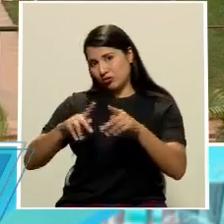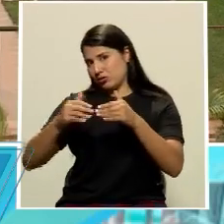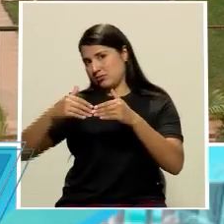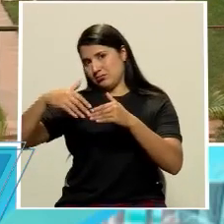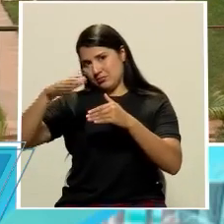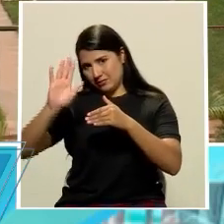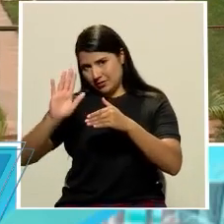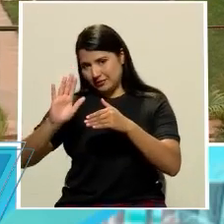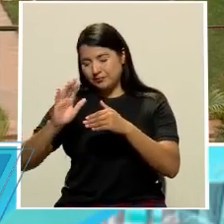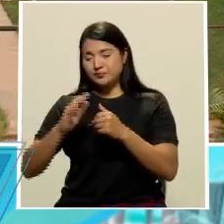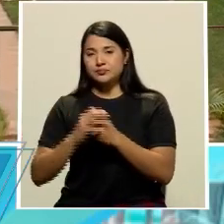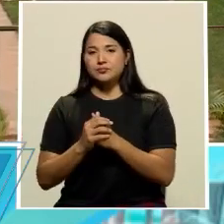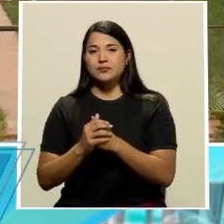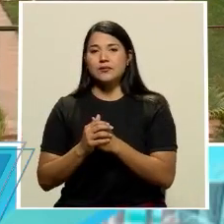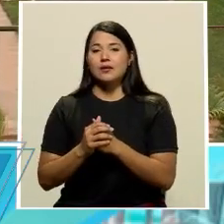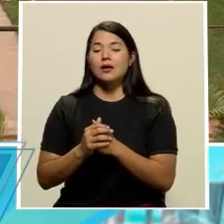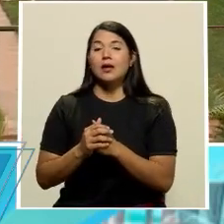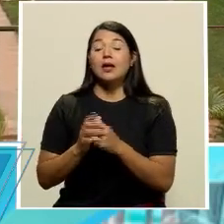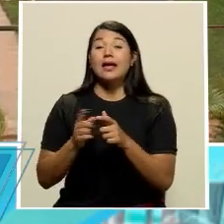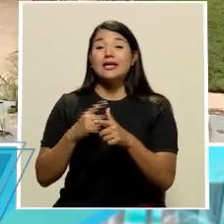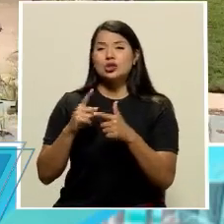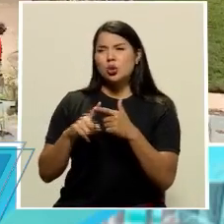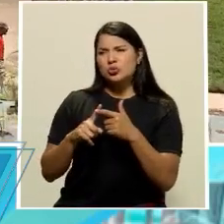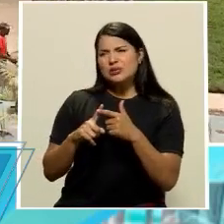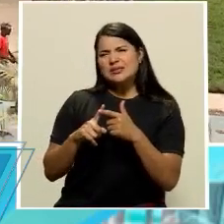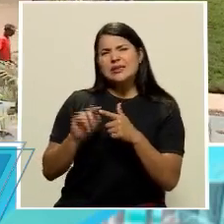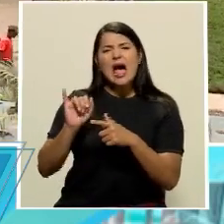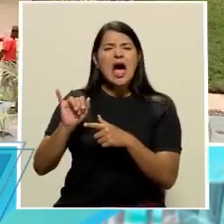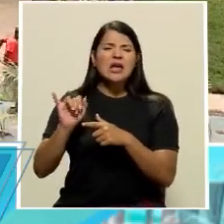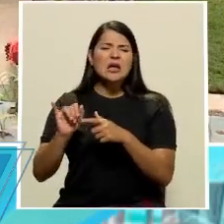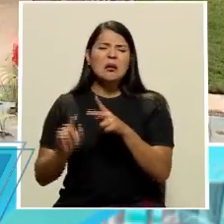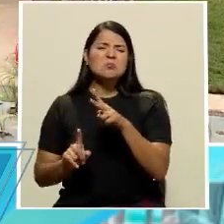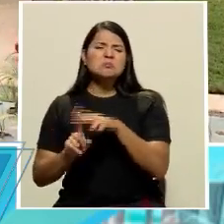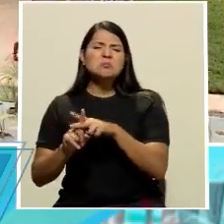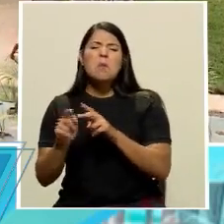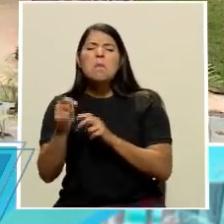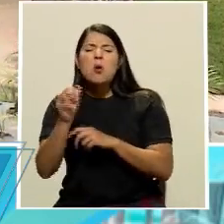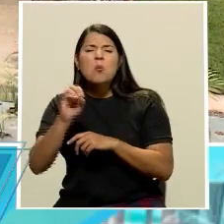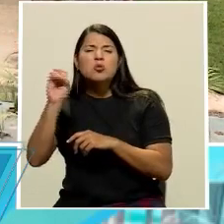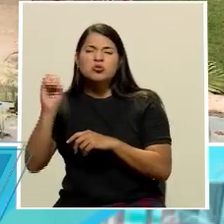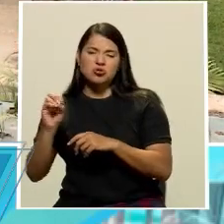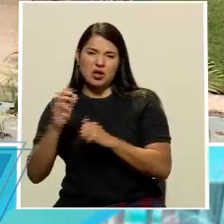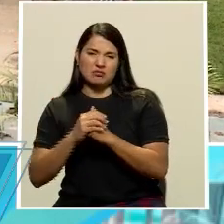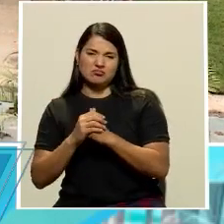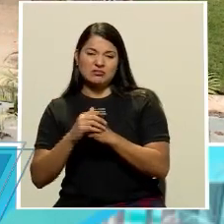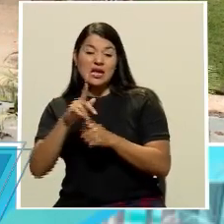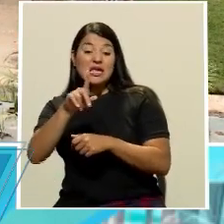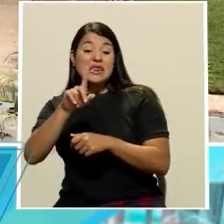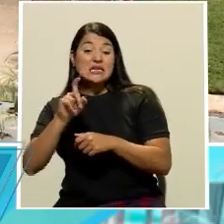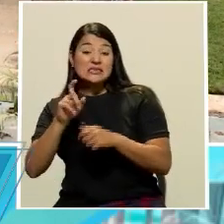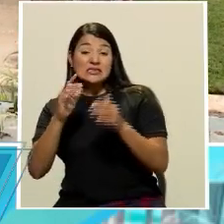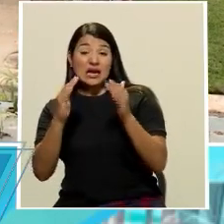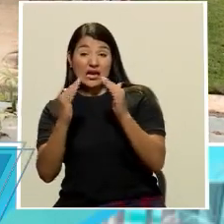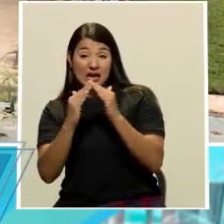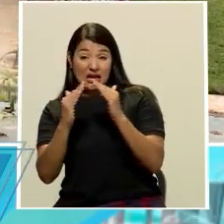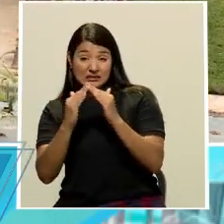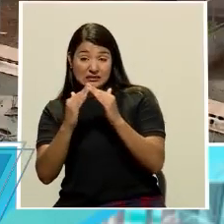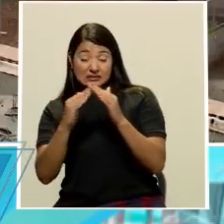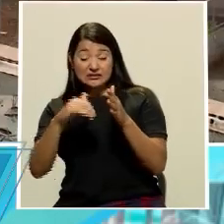Hablamos de un porcentaje de 2.2 viviendas, de cada 100 viviendas, 2.2 viviendas